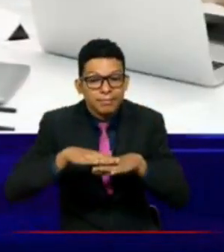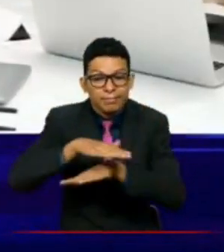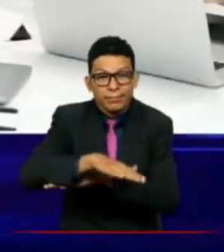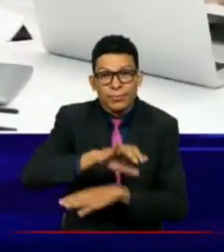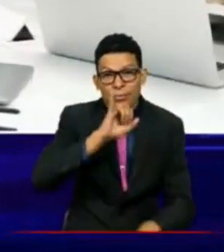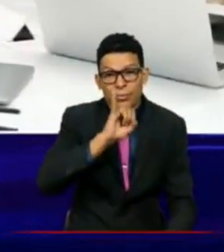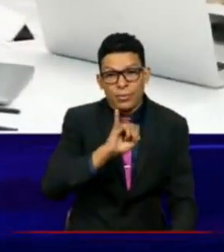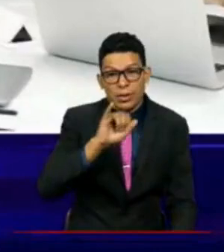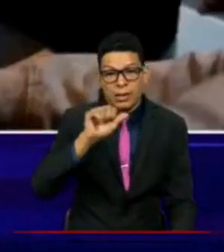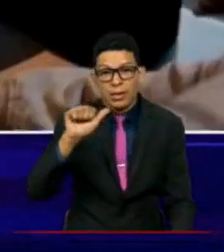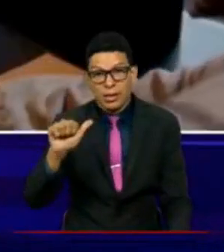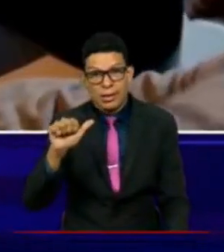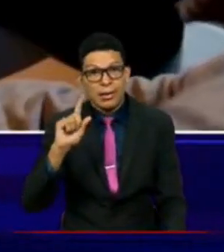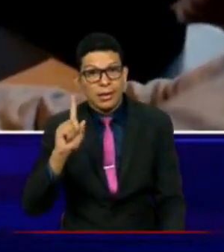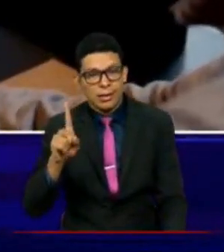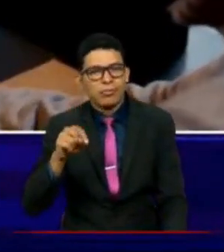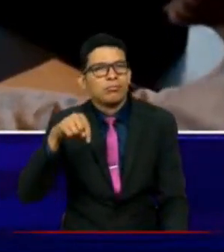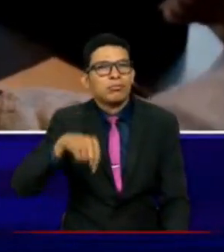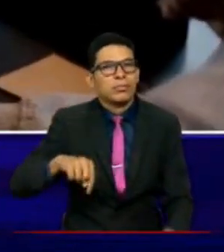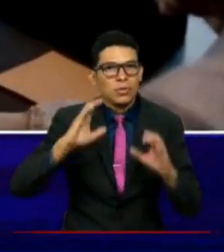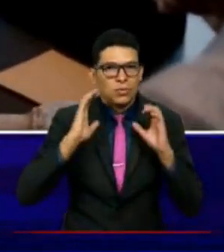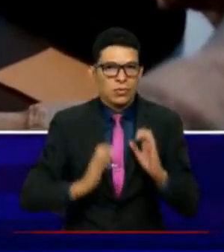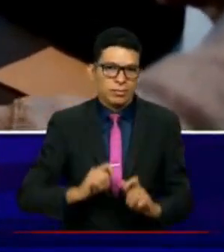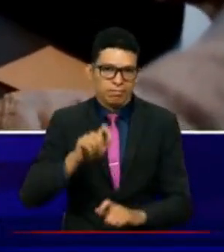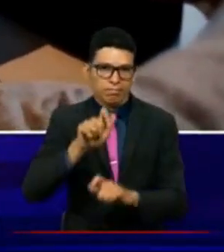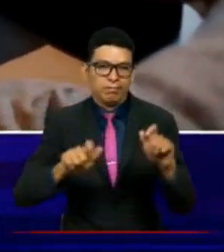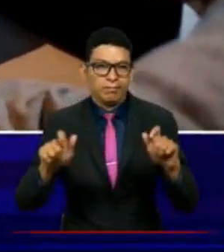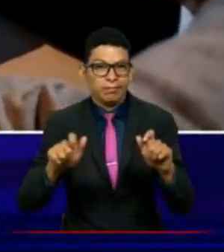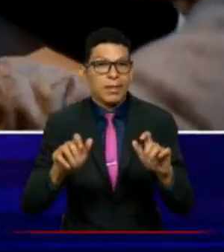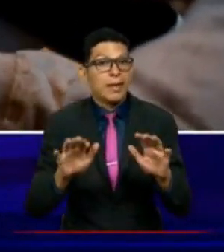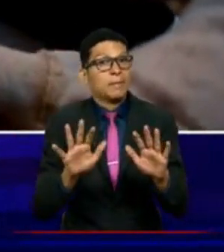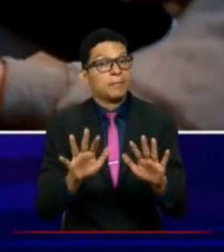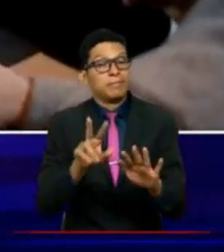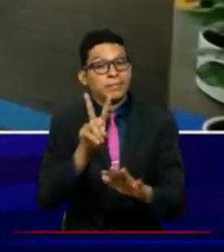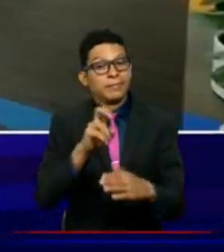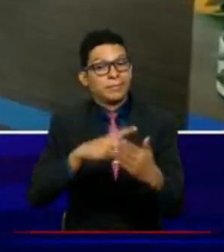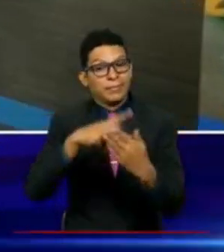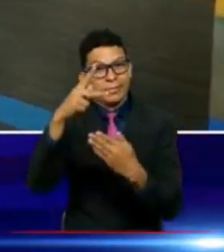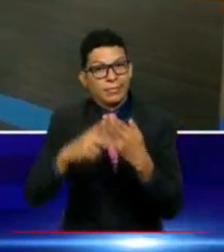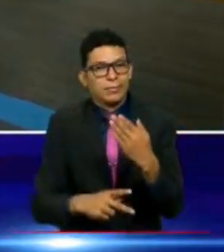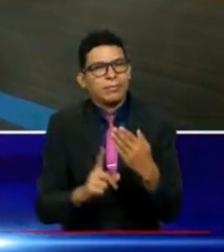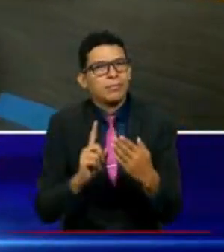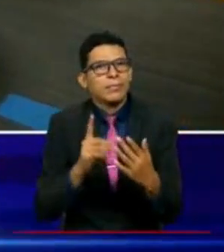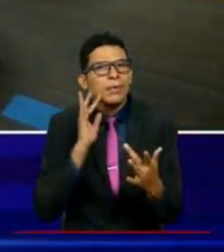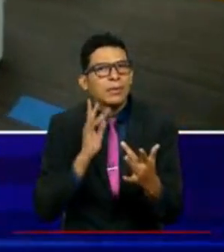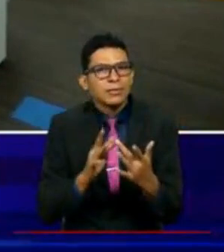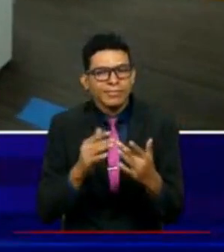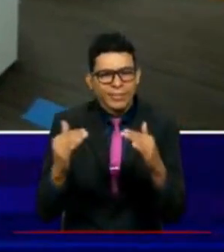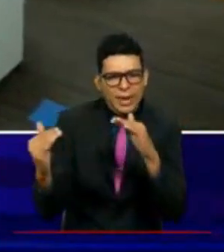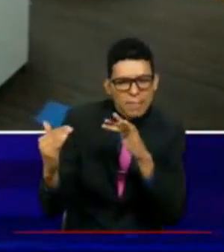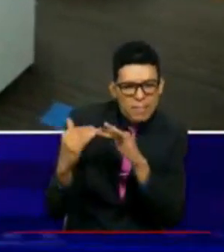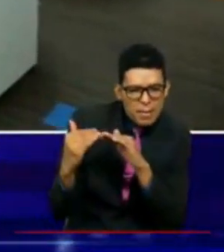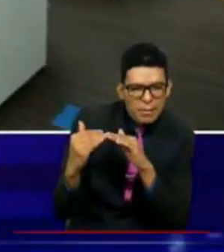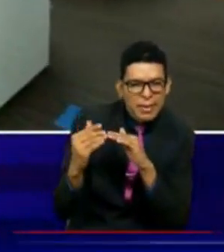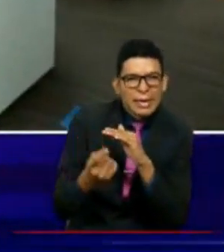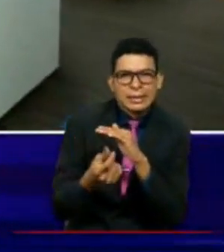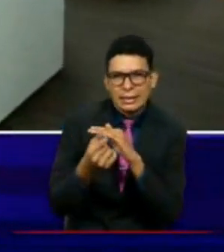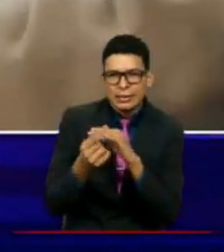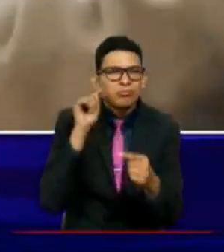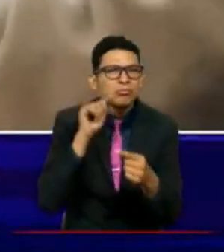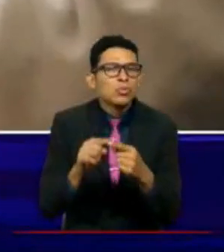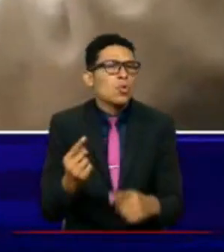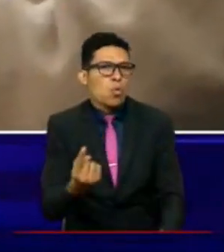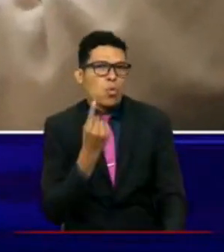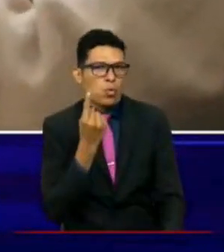las inteligencias artificiales en la ciudadanía pero son siete proyectos que son equidistantes el uno del otro todos Con un